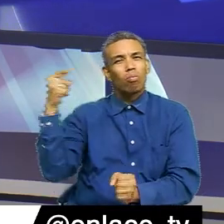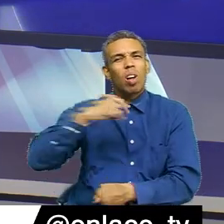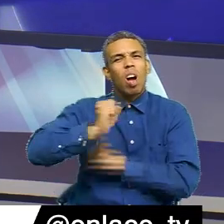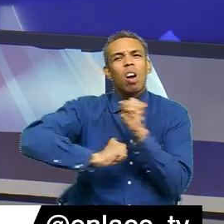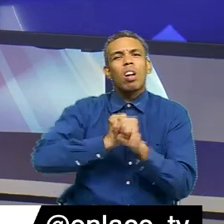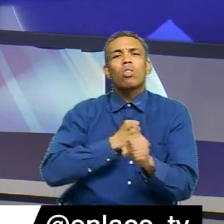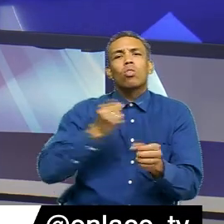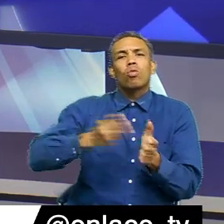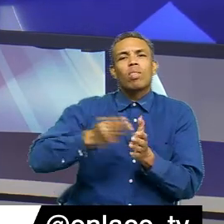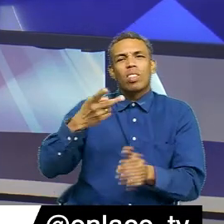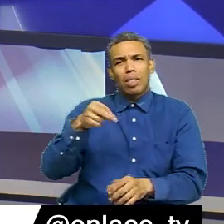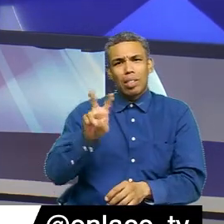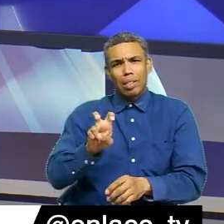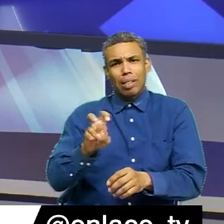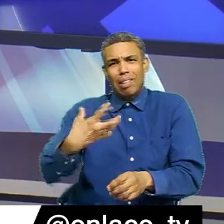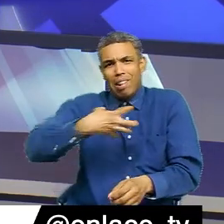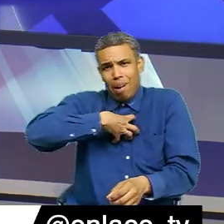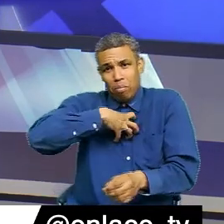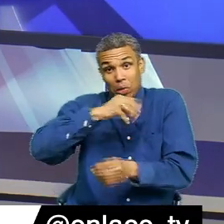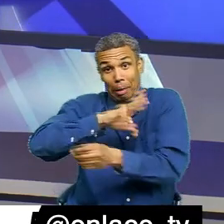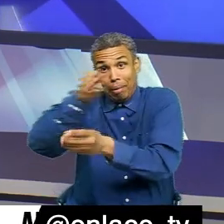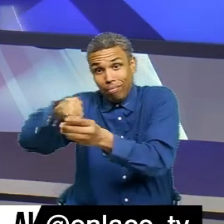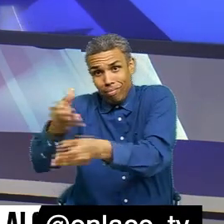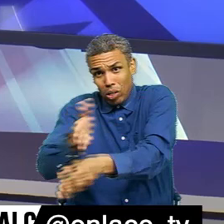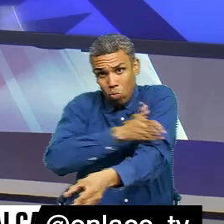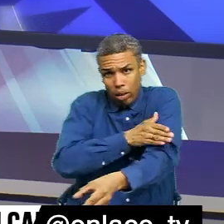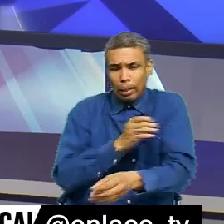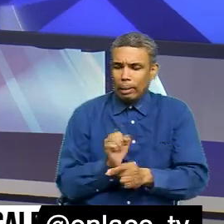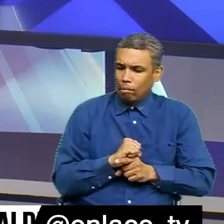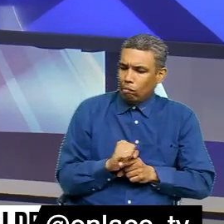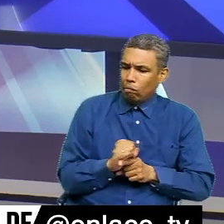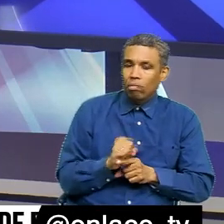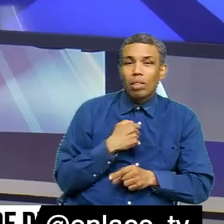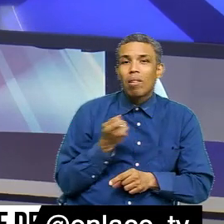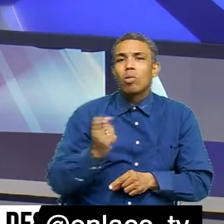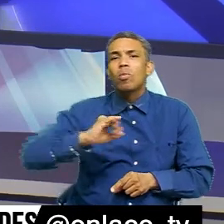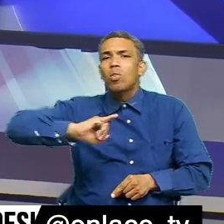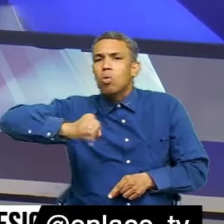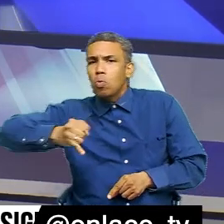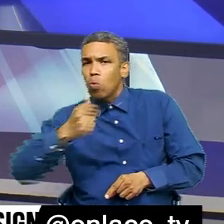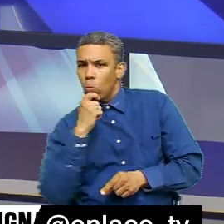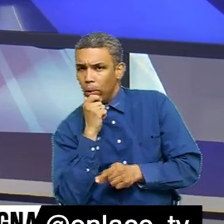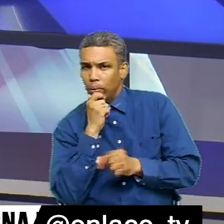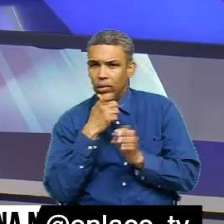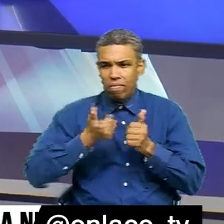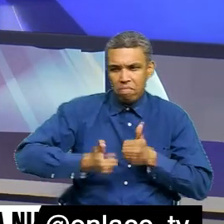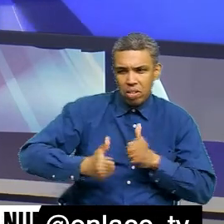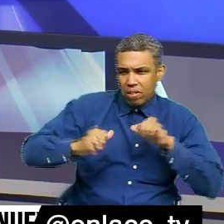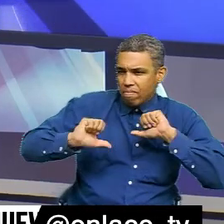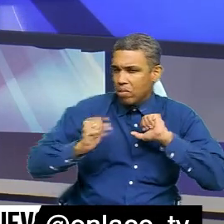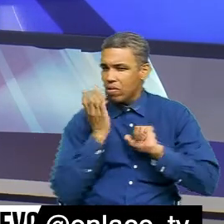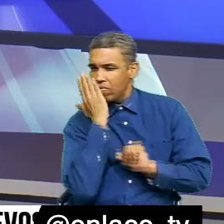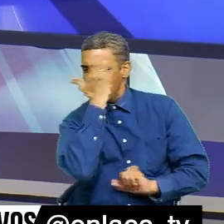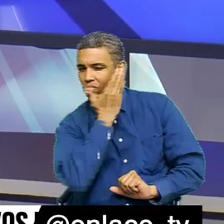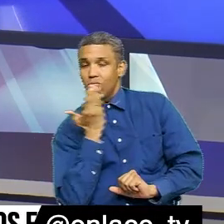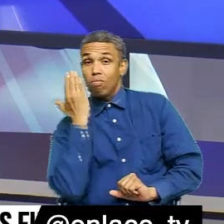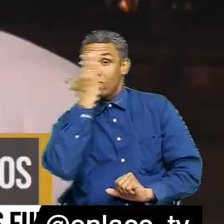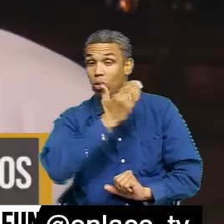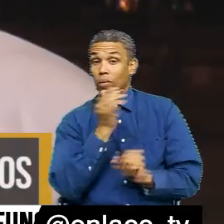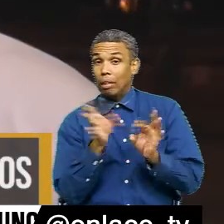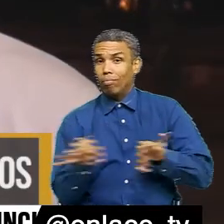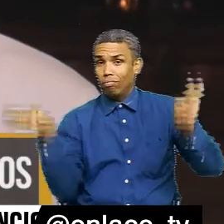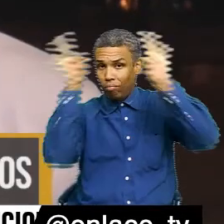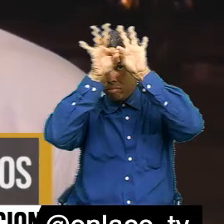El próximo jueves los deportistas tendrán un chequeo para medir su nivel y presentar a Colombia en estas justas.